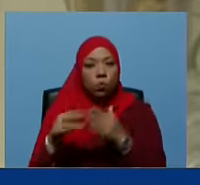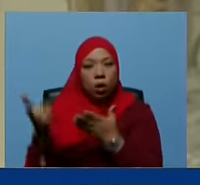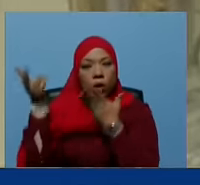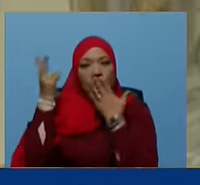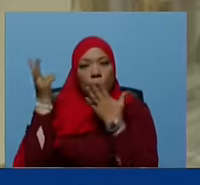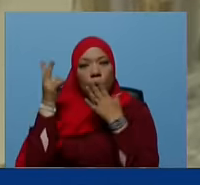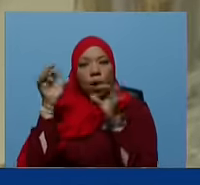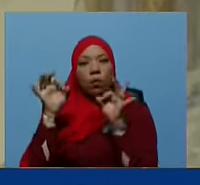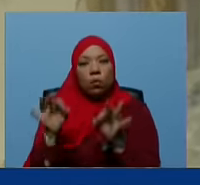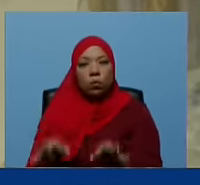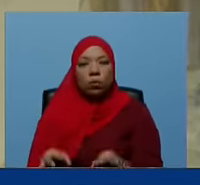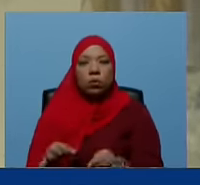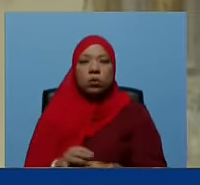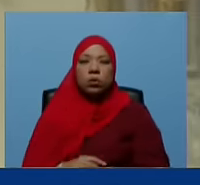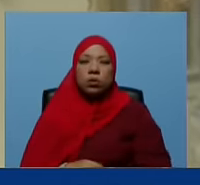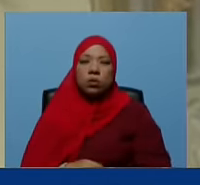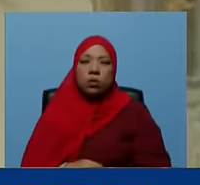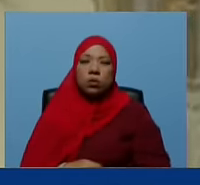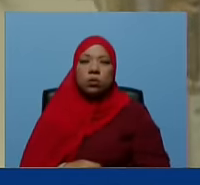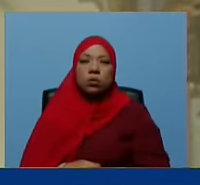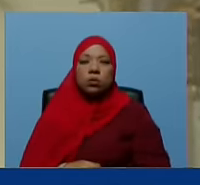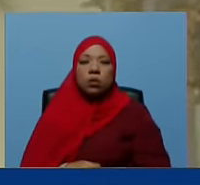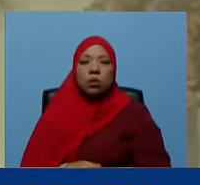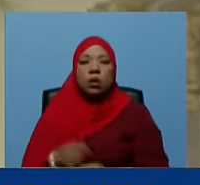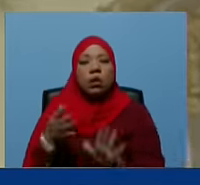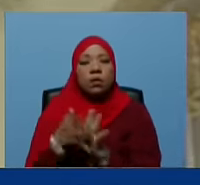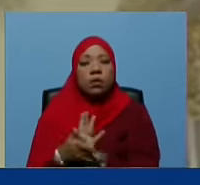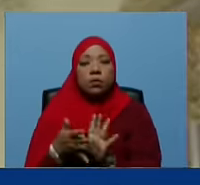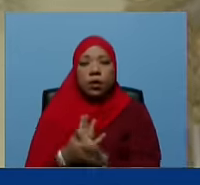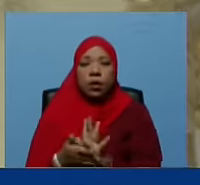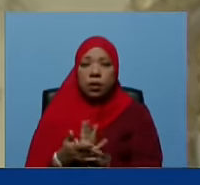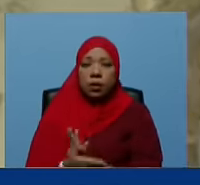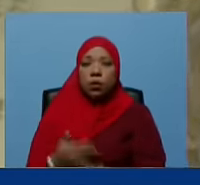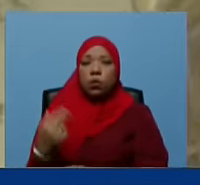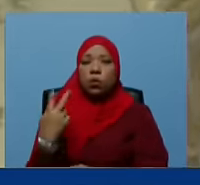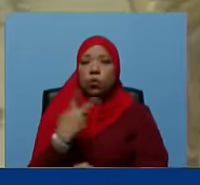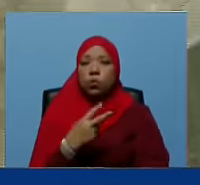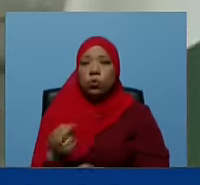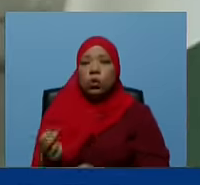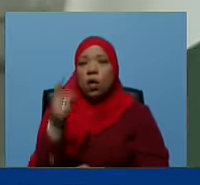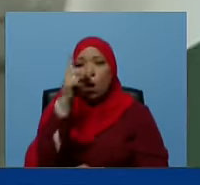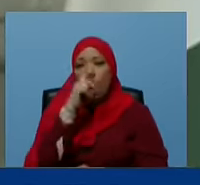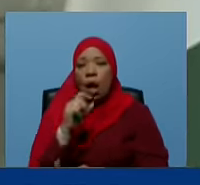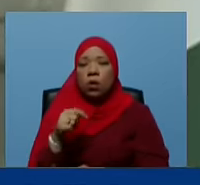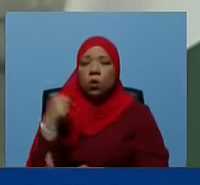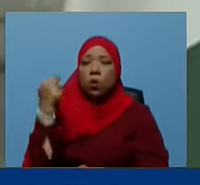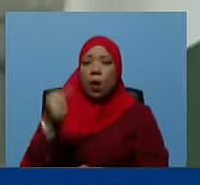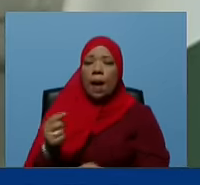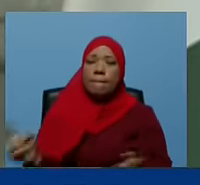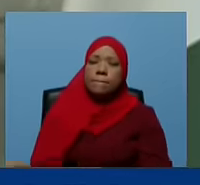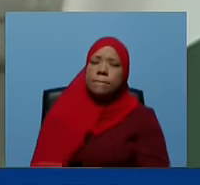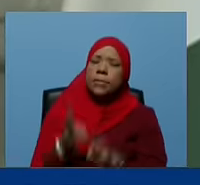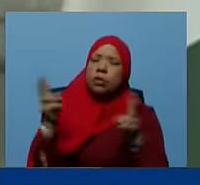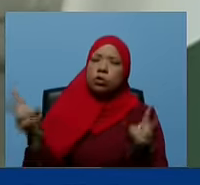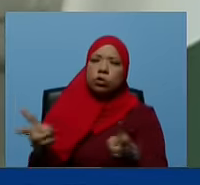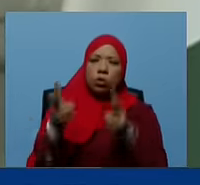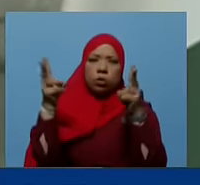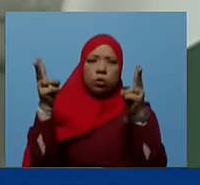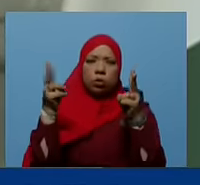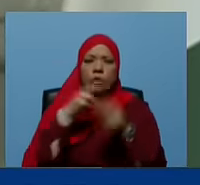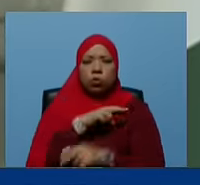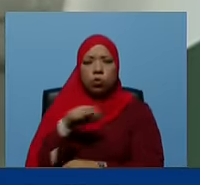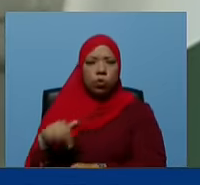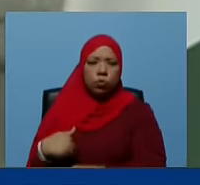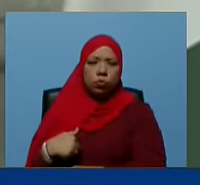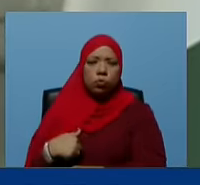cumplió. Así que es muy significativo que 200 años después de esa gran victoria,